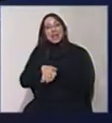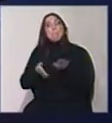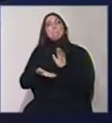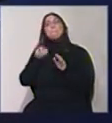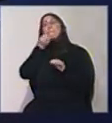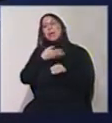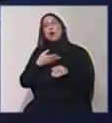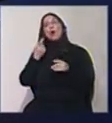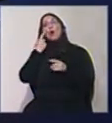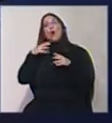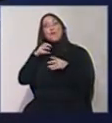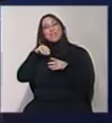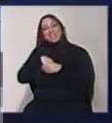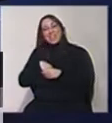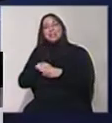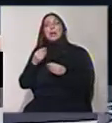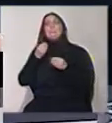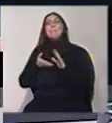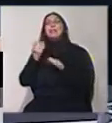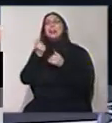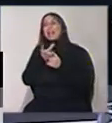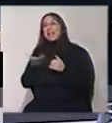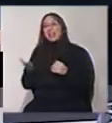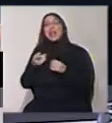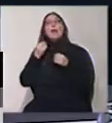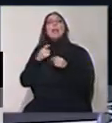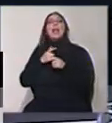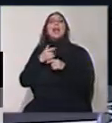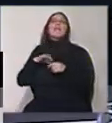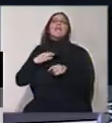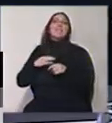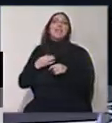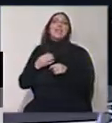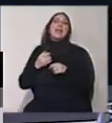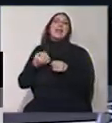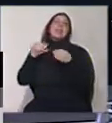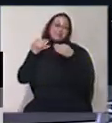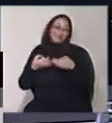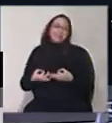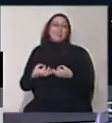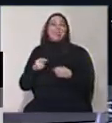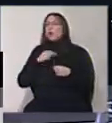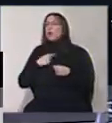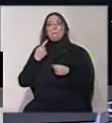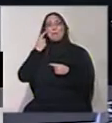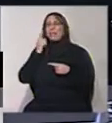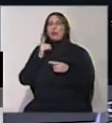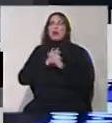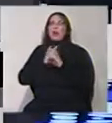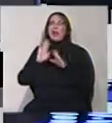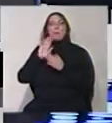para mayor integrar mayor cantidad de población a una vida digna. No, no nos parece adecuado lo que planteó el director de policía. Sí,